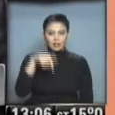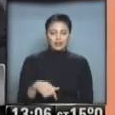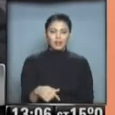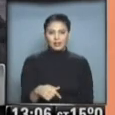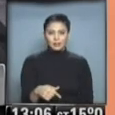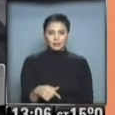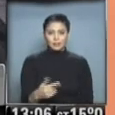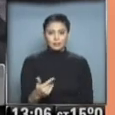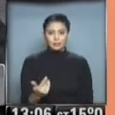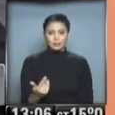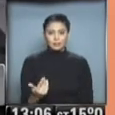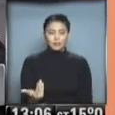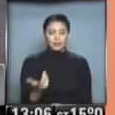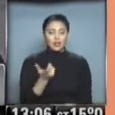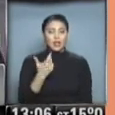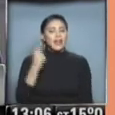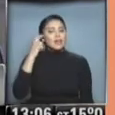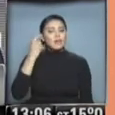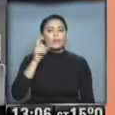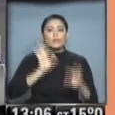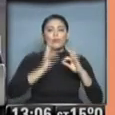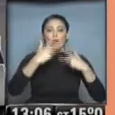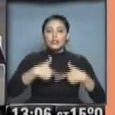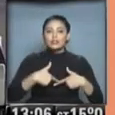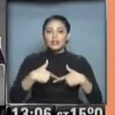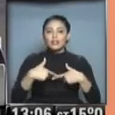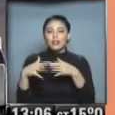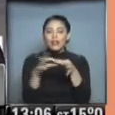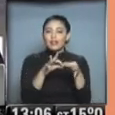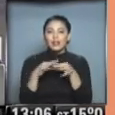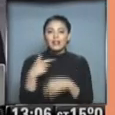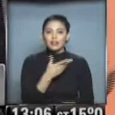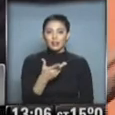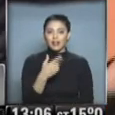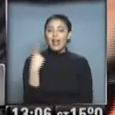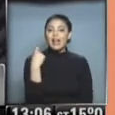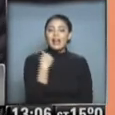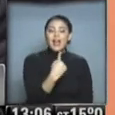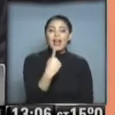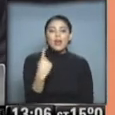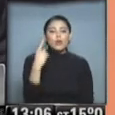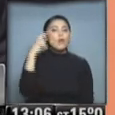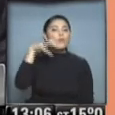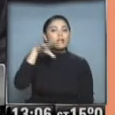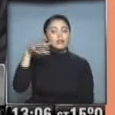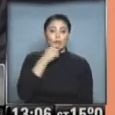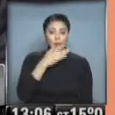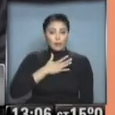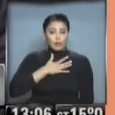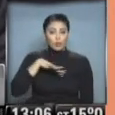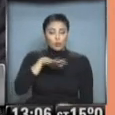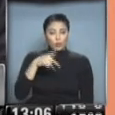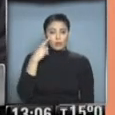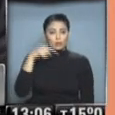que que estos proyectos colectivos le dan a cada uno nuestros municipios por ejemplo a mi loma de zamora